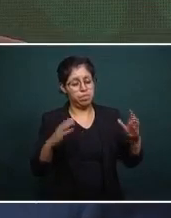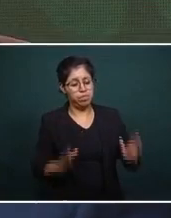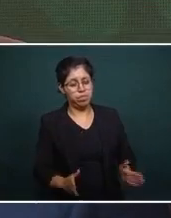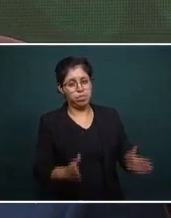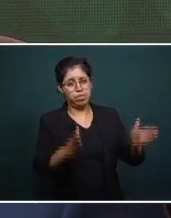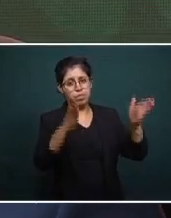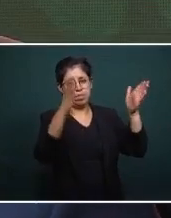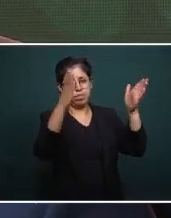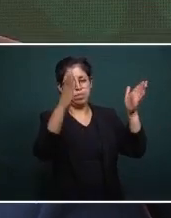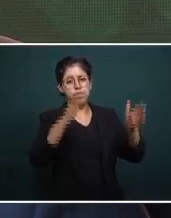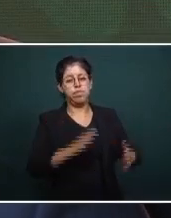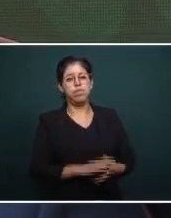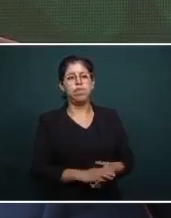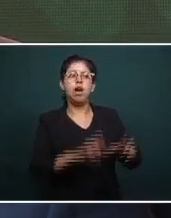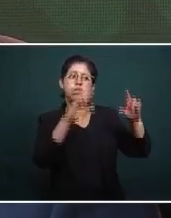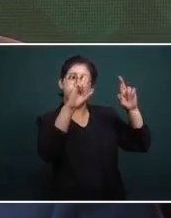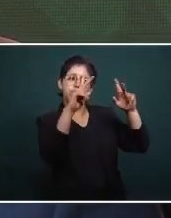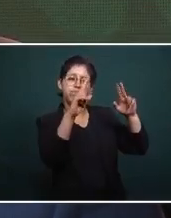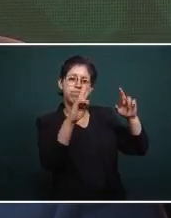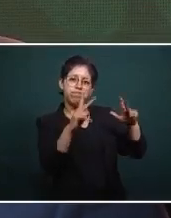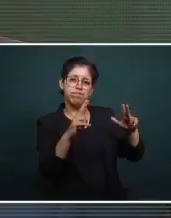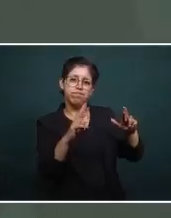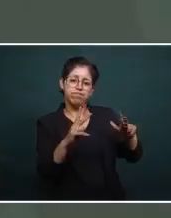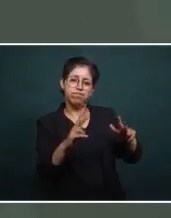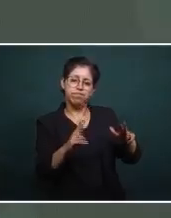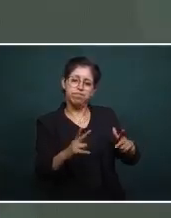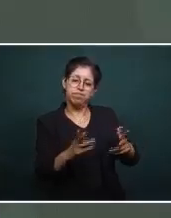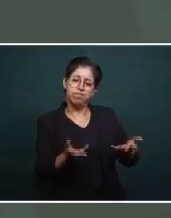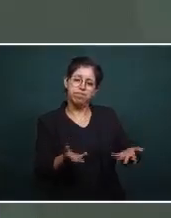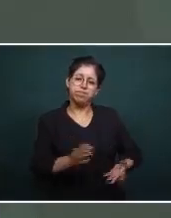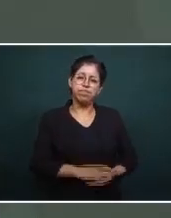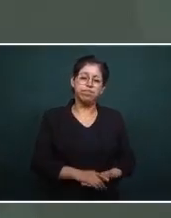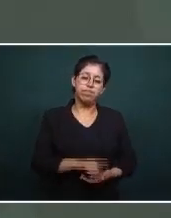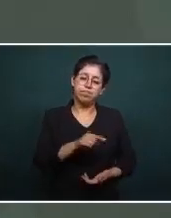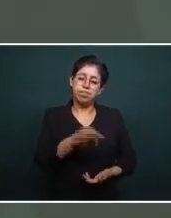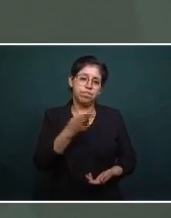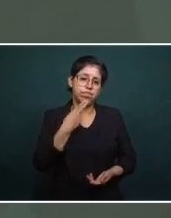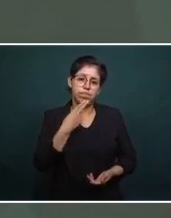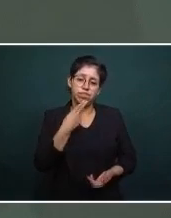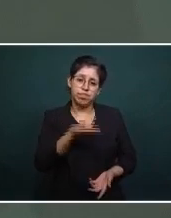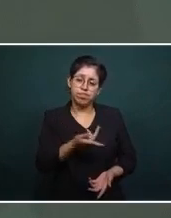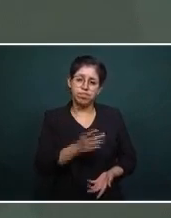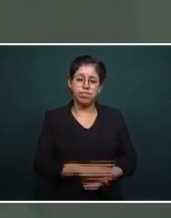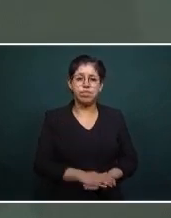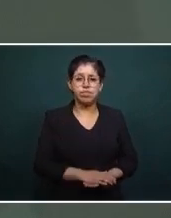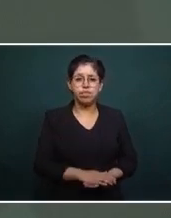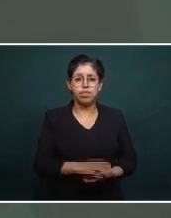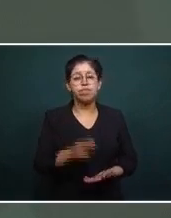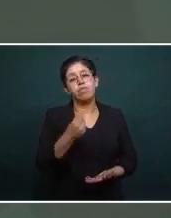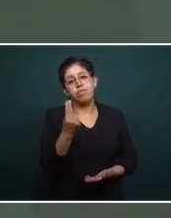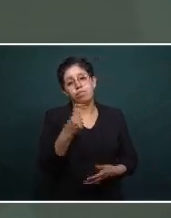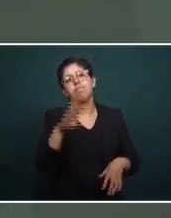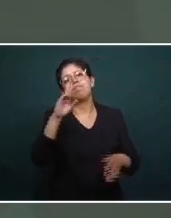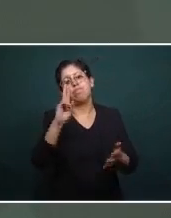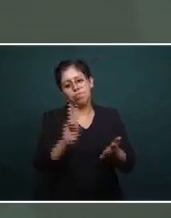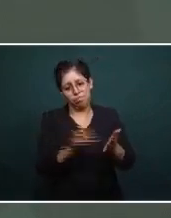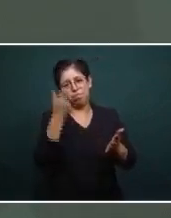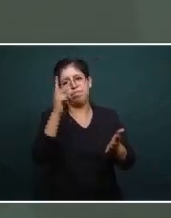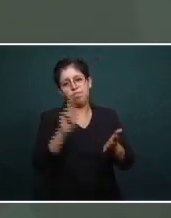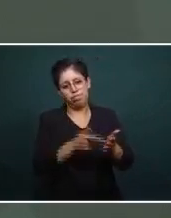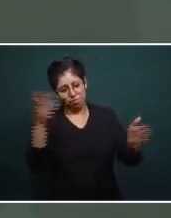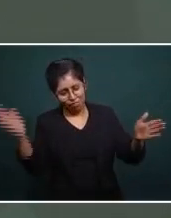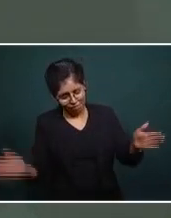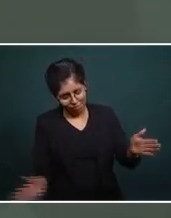está fracturado. Entonces, ya no es el 20% para terminarlo,